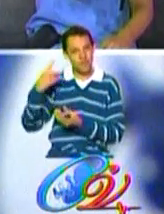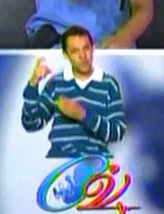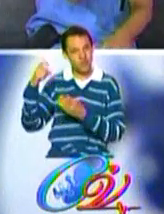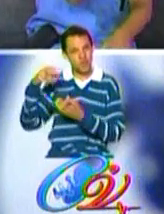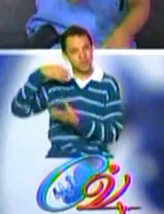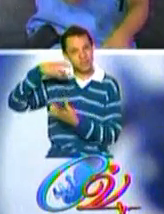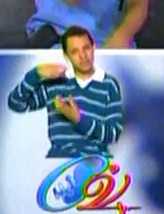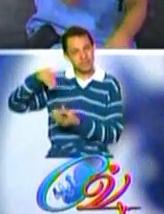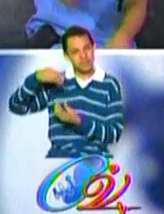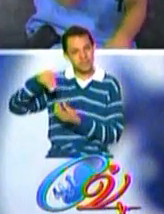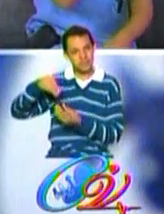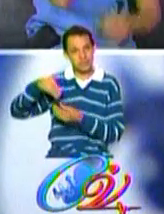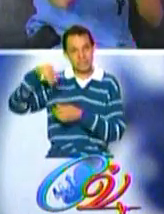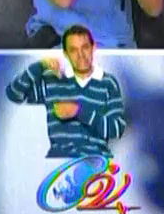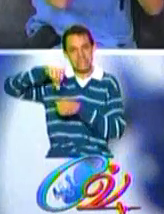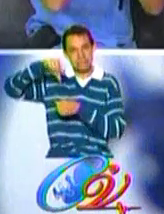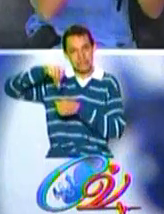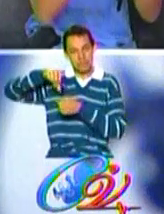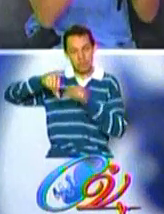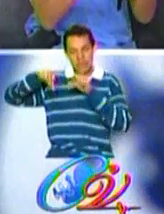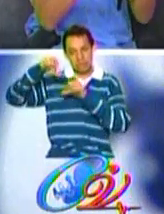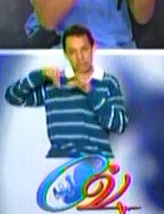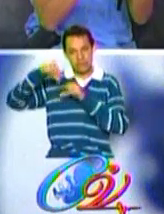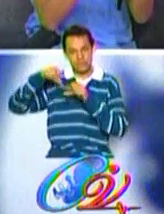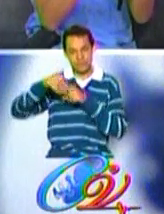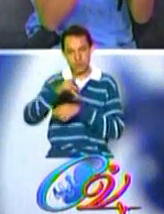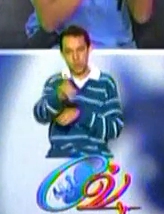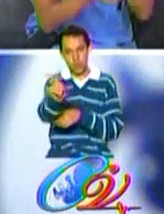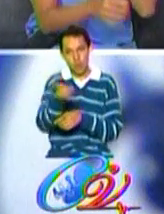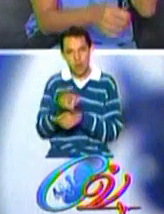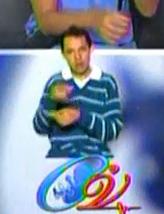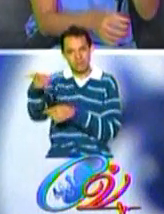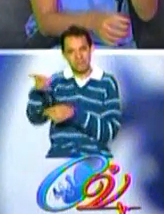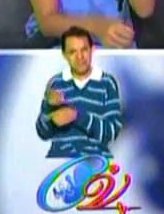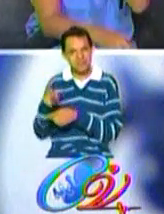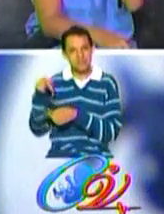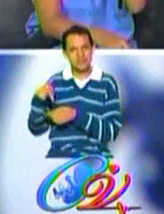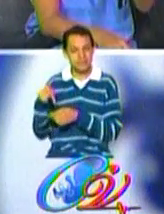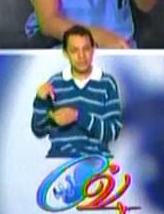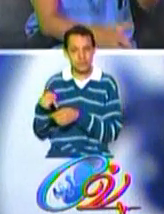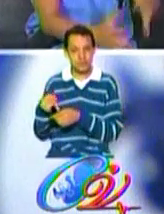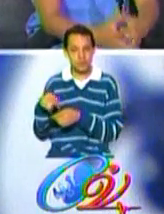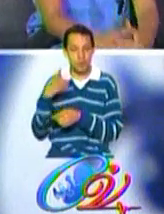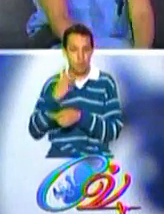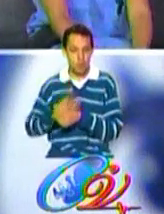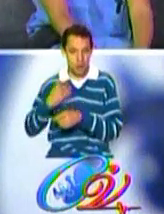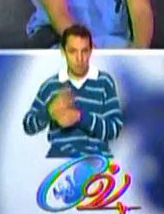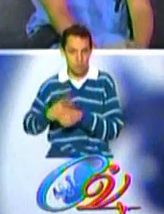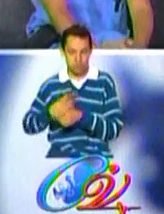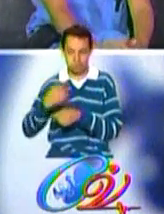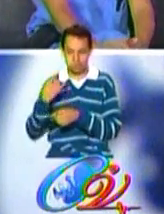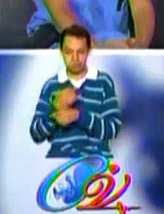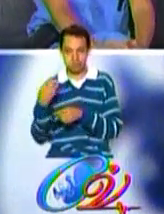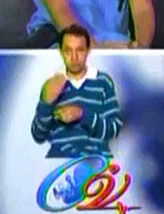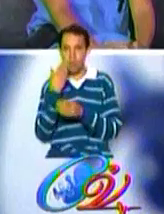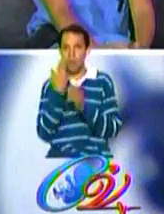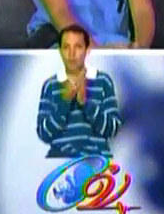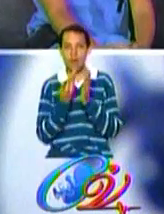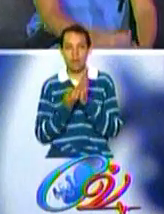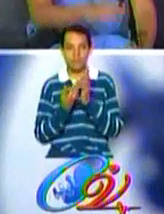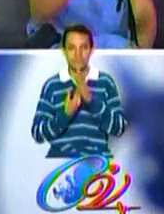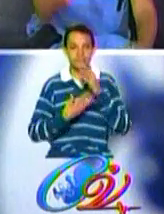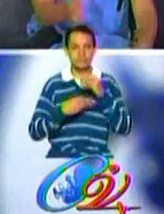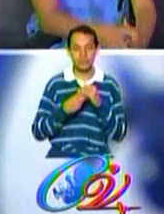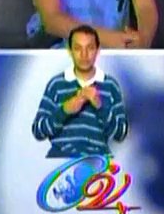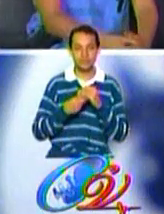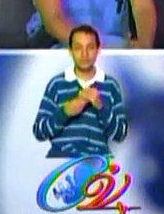el químico o más o menos los gases que salieron básicamente de la boca. Y esto se